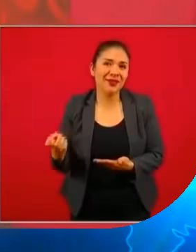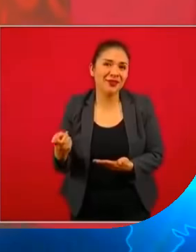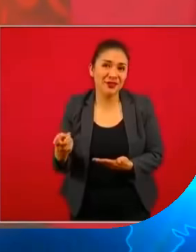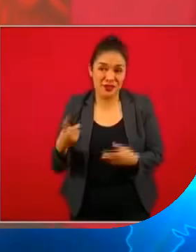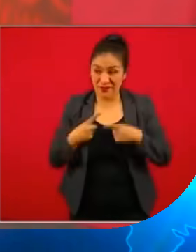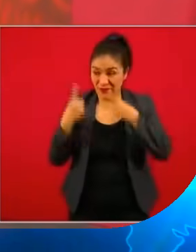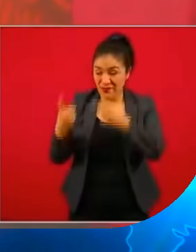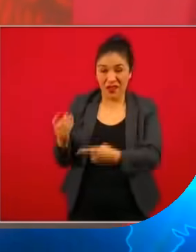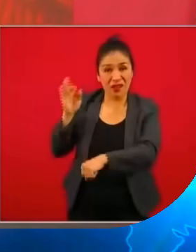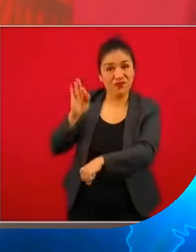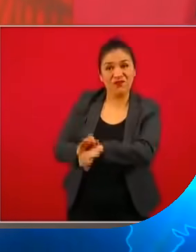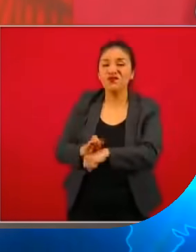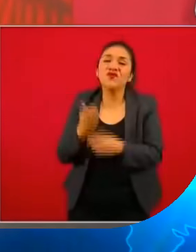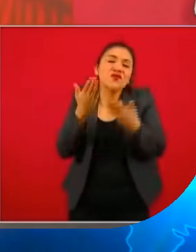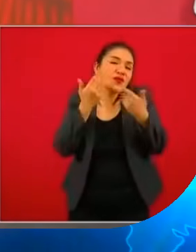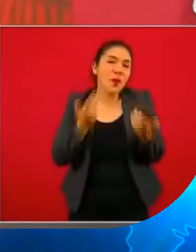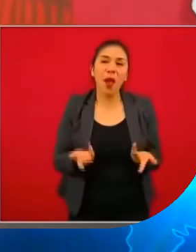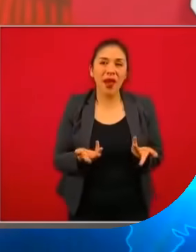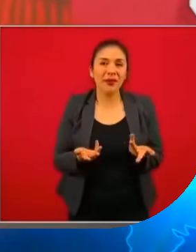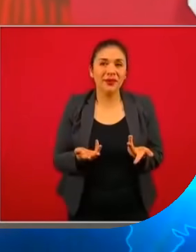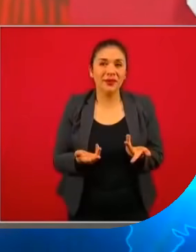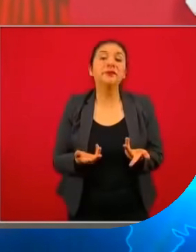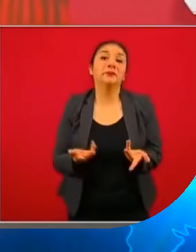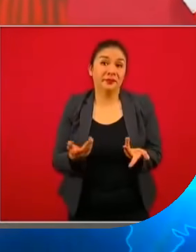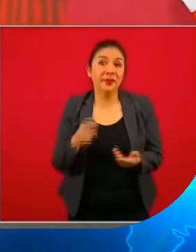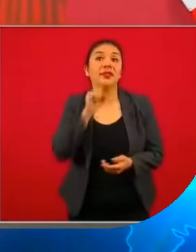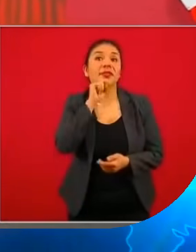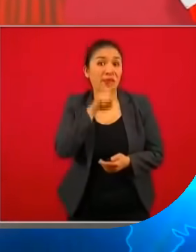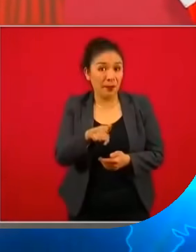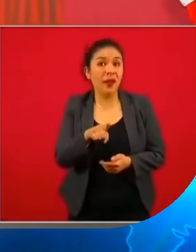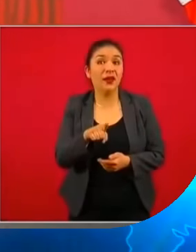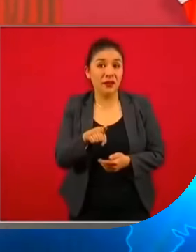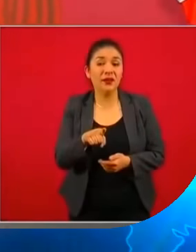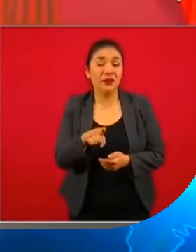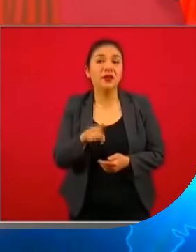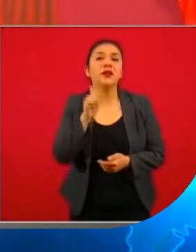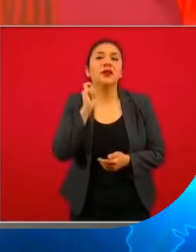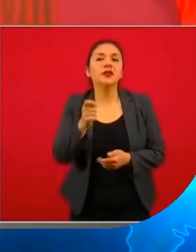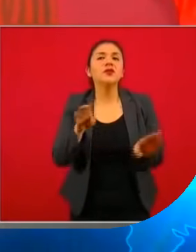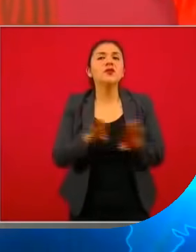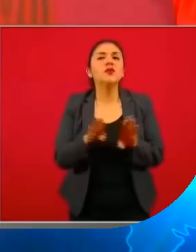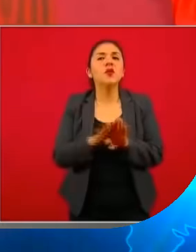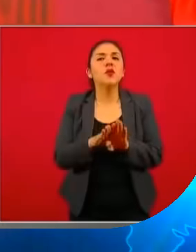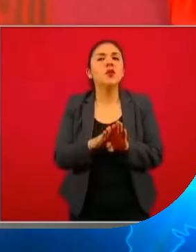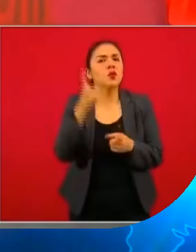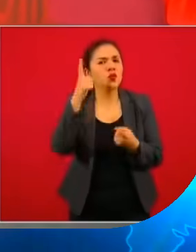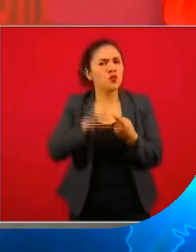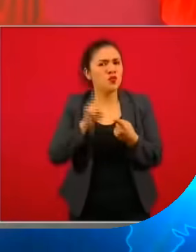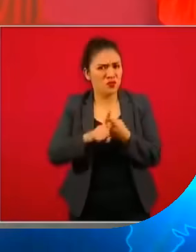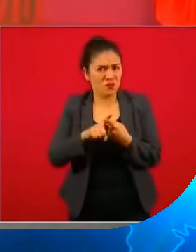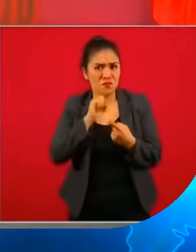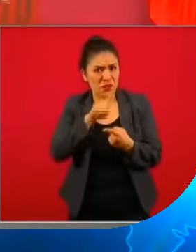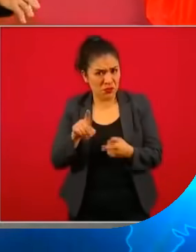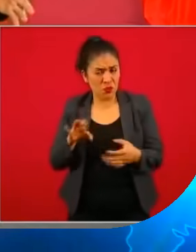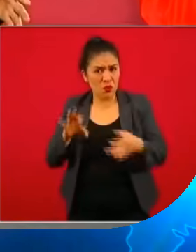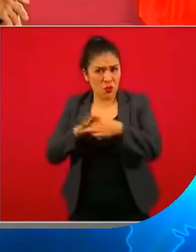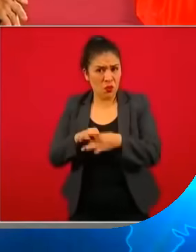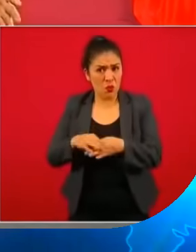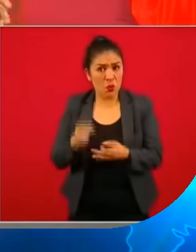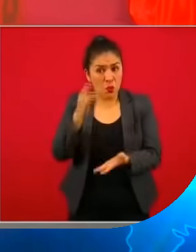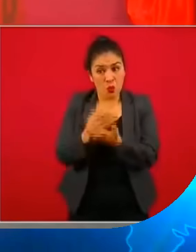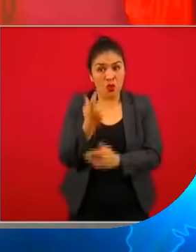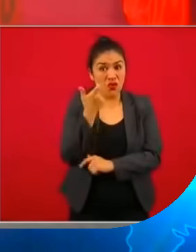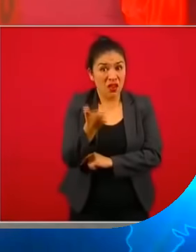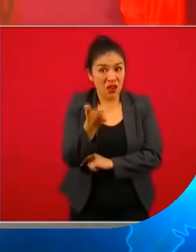recibiendo, y también una parte que no está vinculada solo a lo